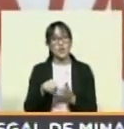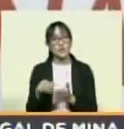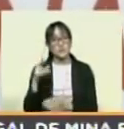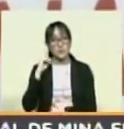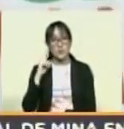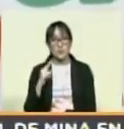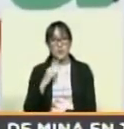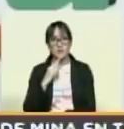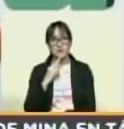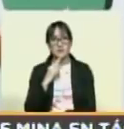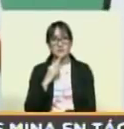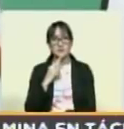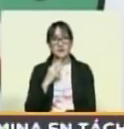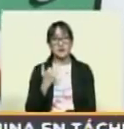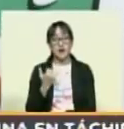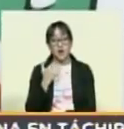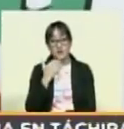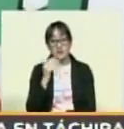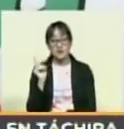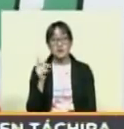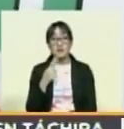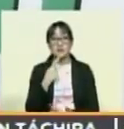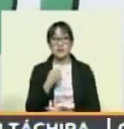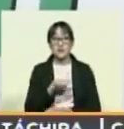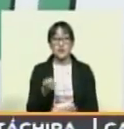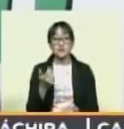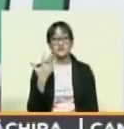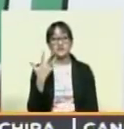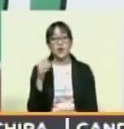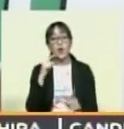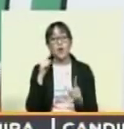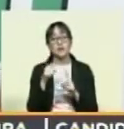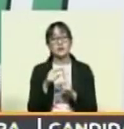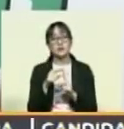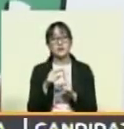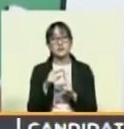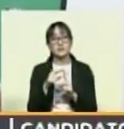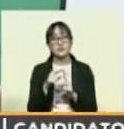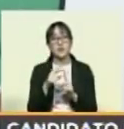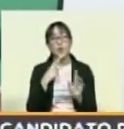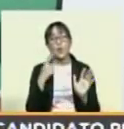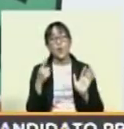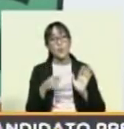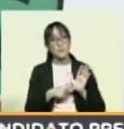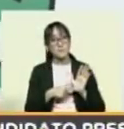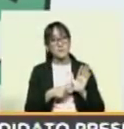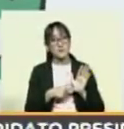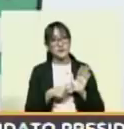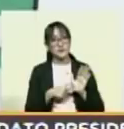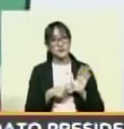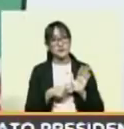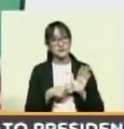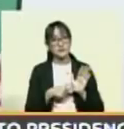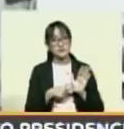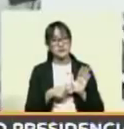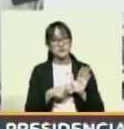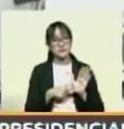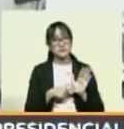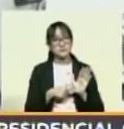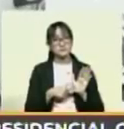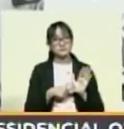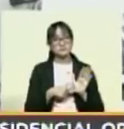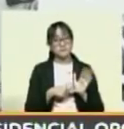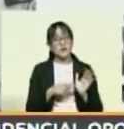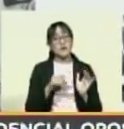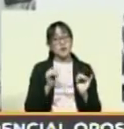Bolívar. Acaba de decir en rueda de prensa que son 5 los objetivos que se van a cumplir para poder tener un